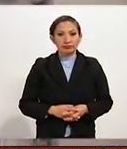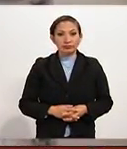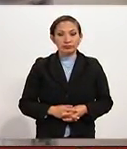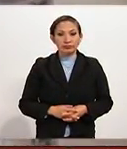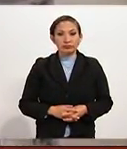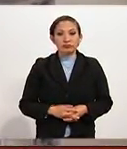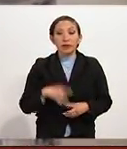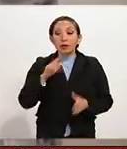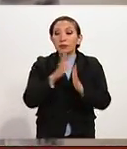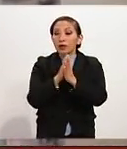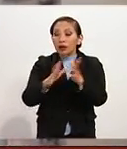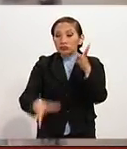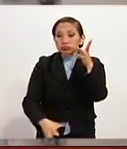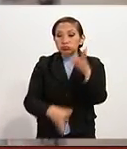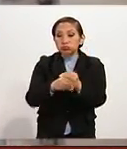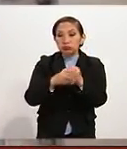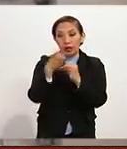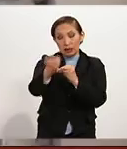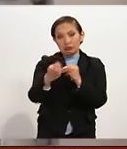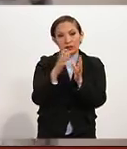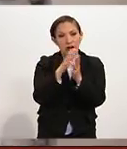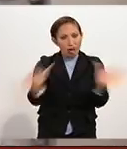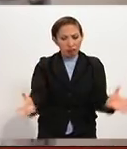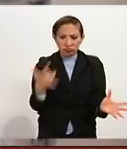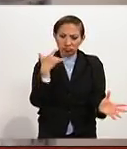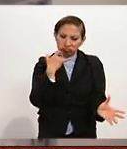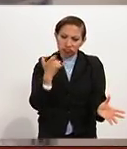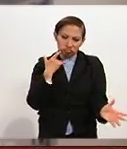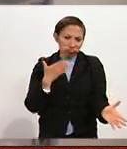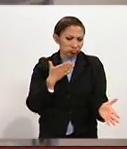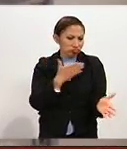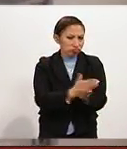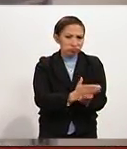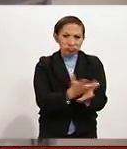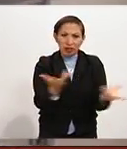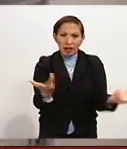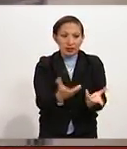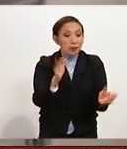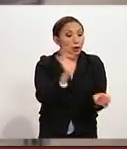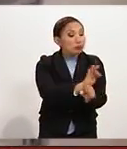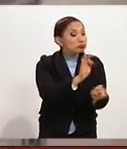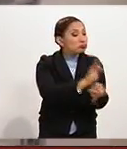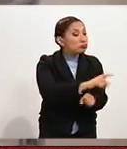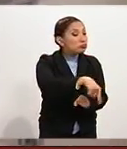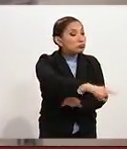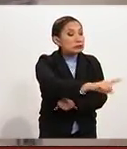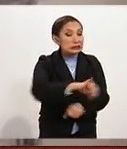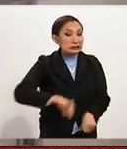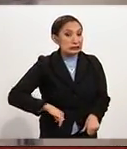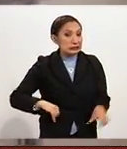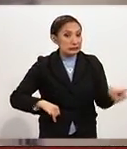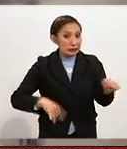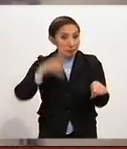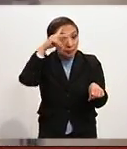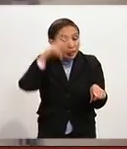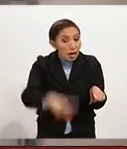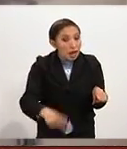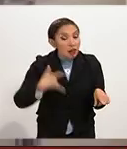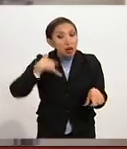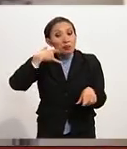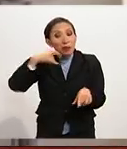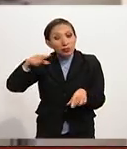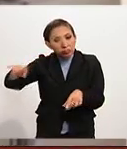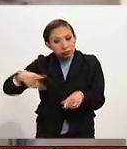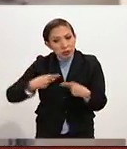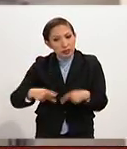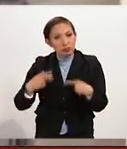Y de sumarnos a esta gran causa, que es luchar por los intereses de nuestro país, luchar por